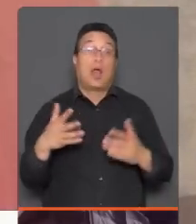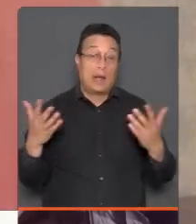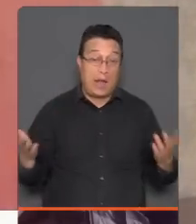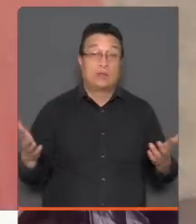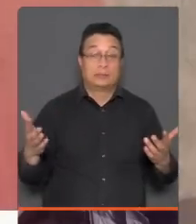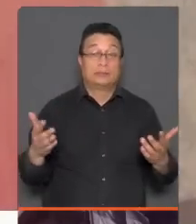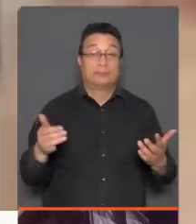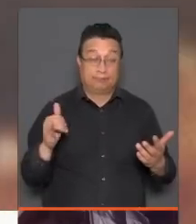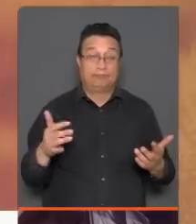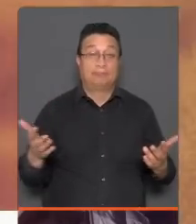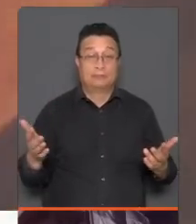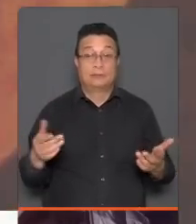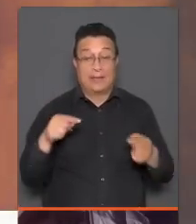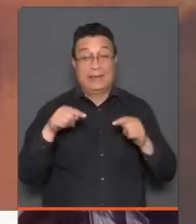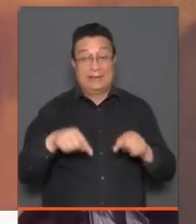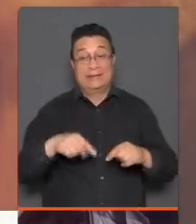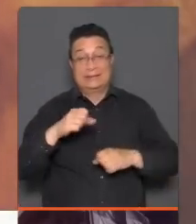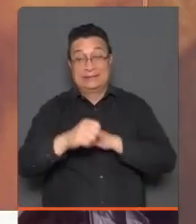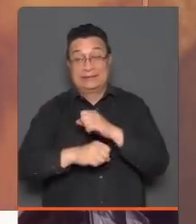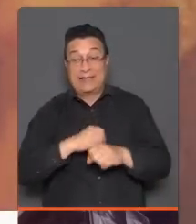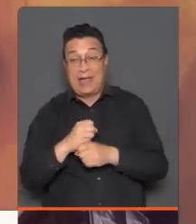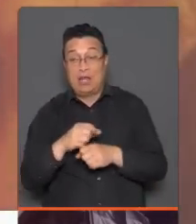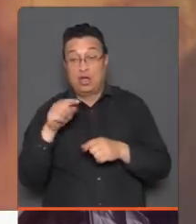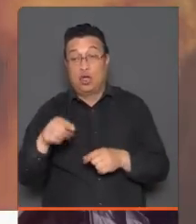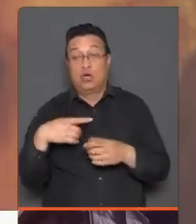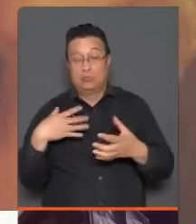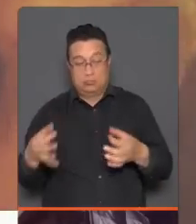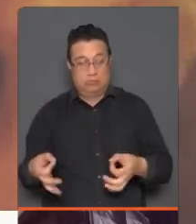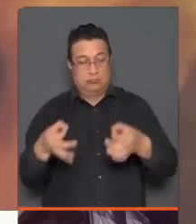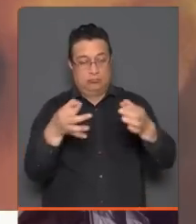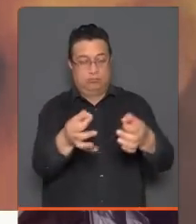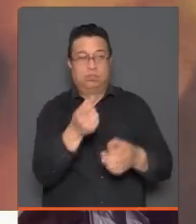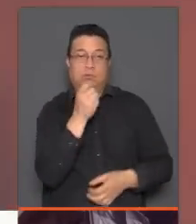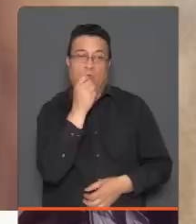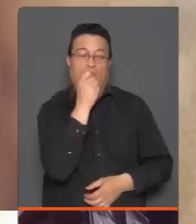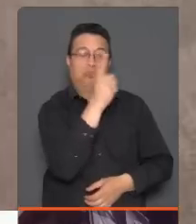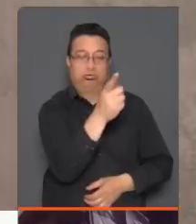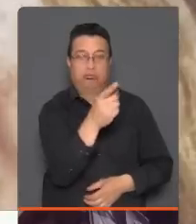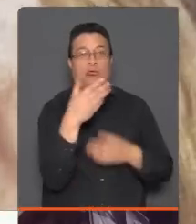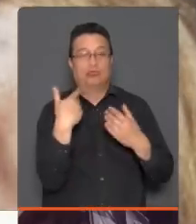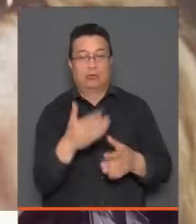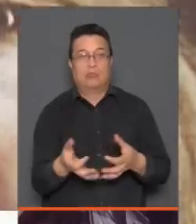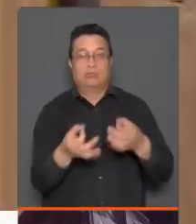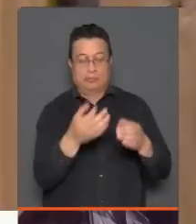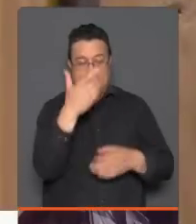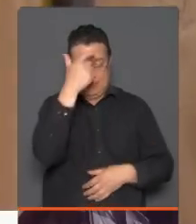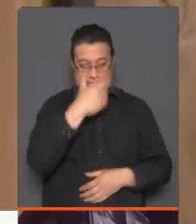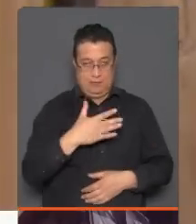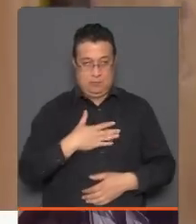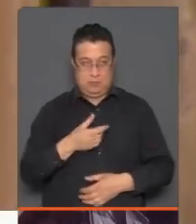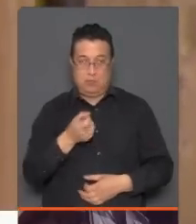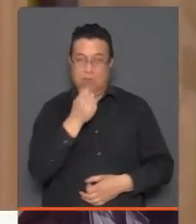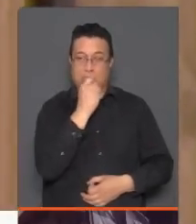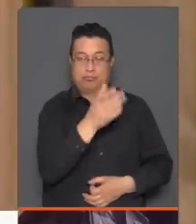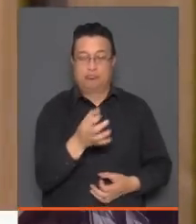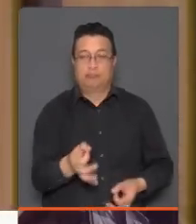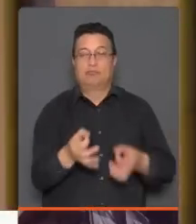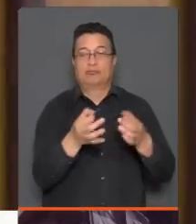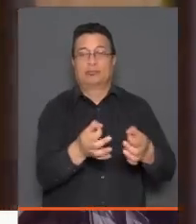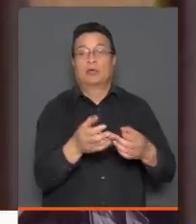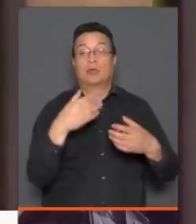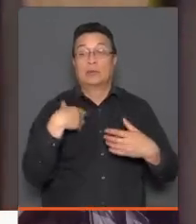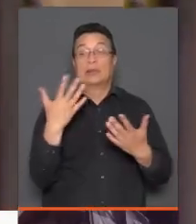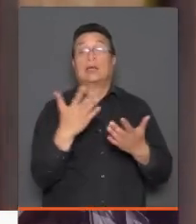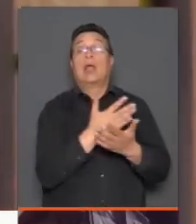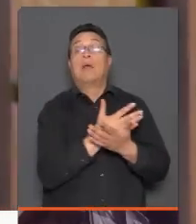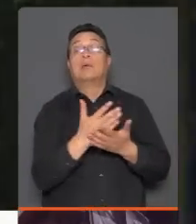claro. Este año presenté una querella en forma individual. Después de lo que sucedió